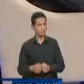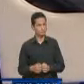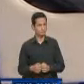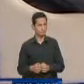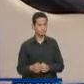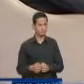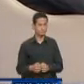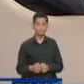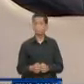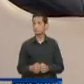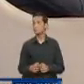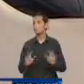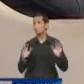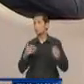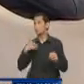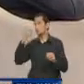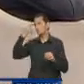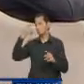político de un actor